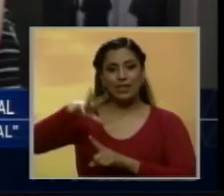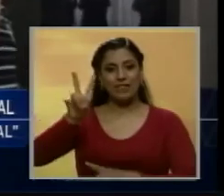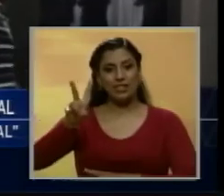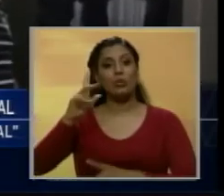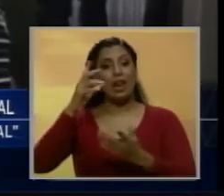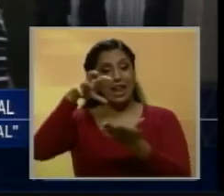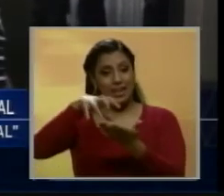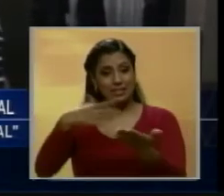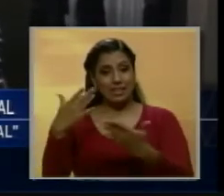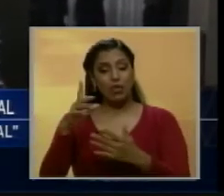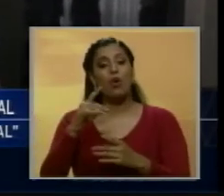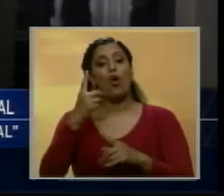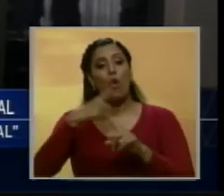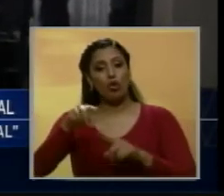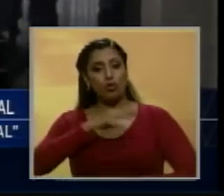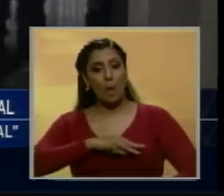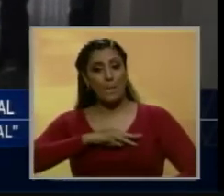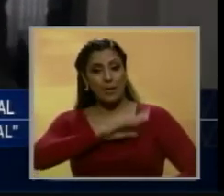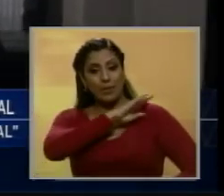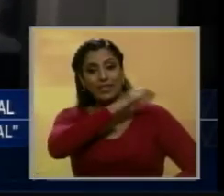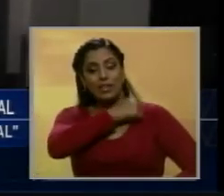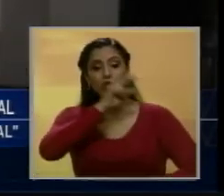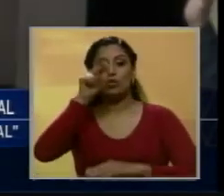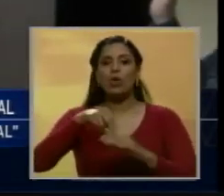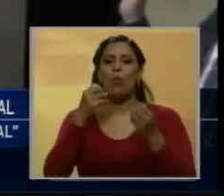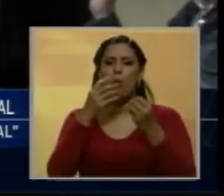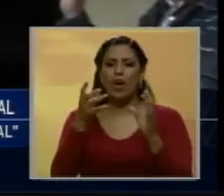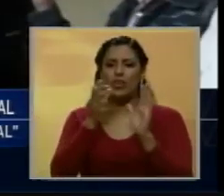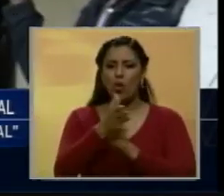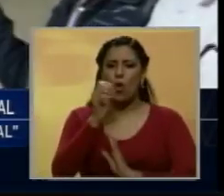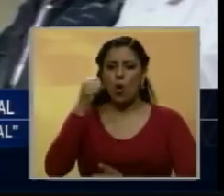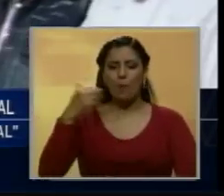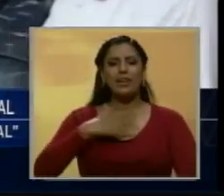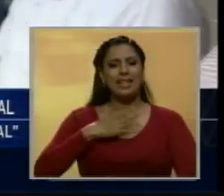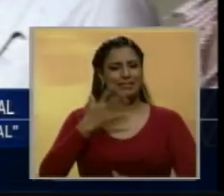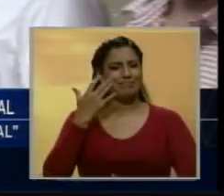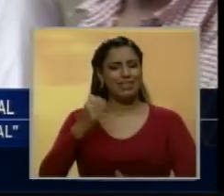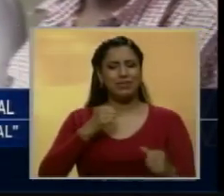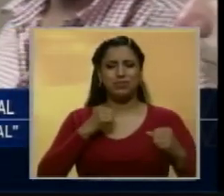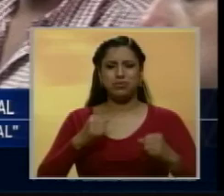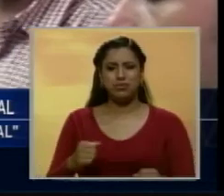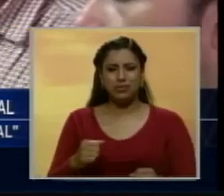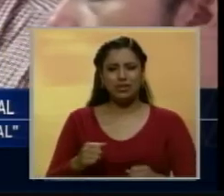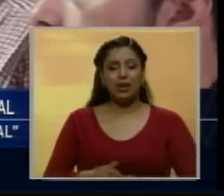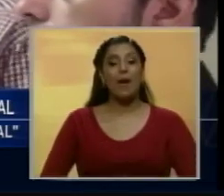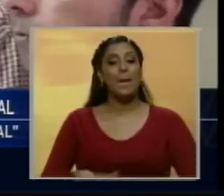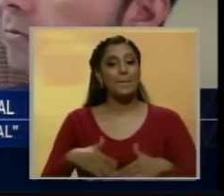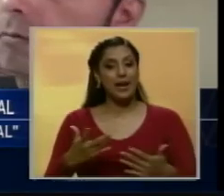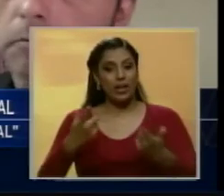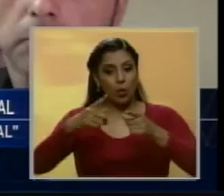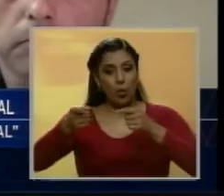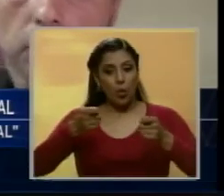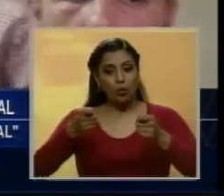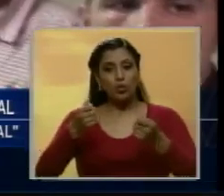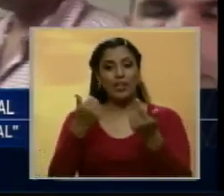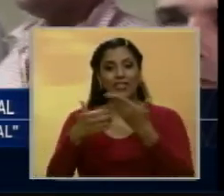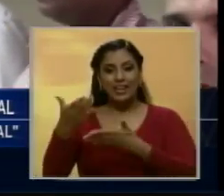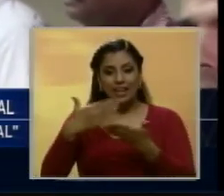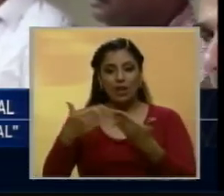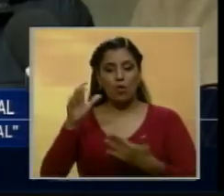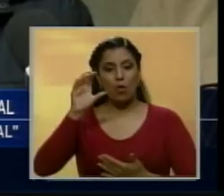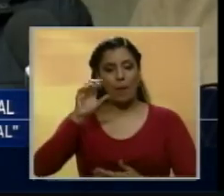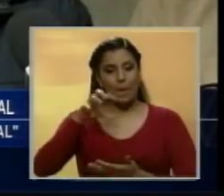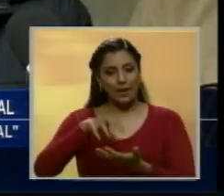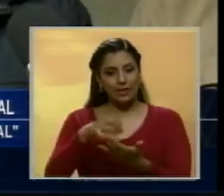en la entidad y miembro de la dirección nacional, afirmó que Martínez tiene mayor experiencia y pericia para administrar recursos de